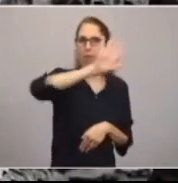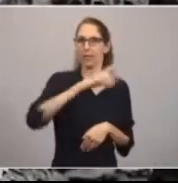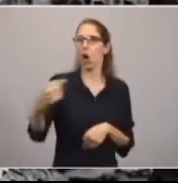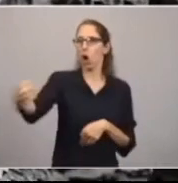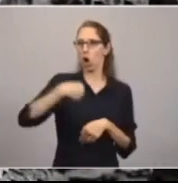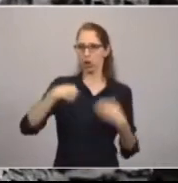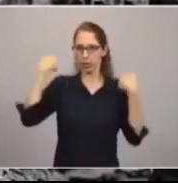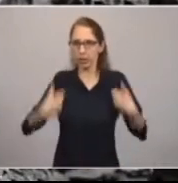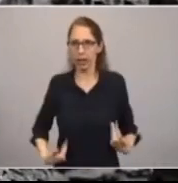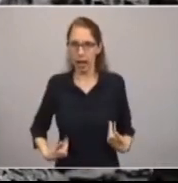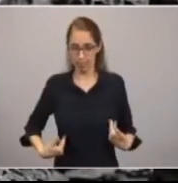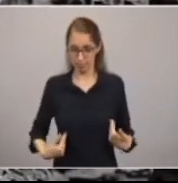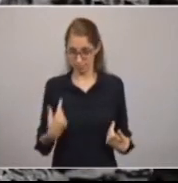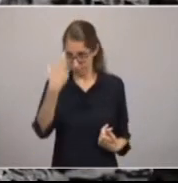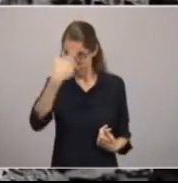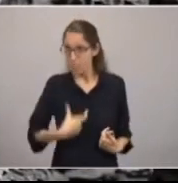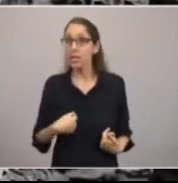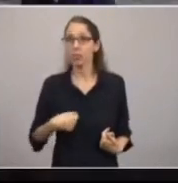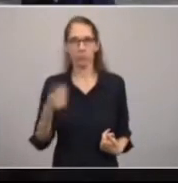un gobernador.